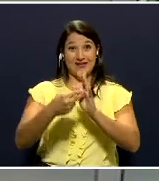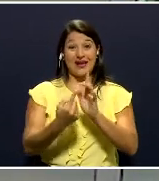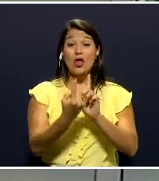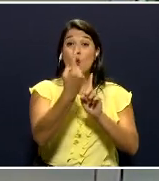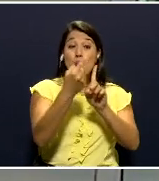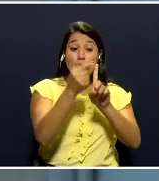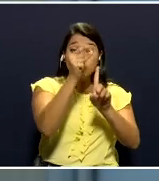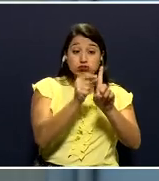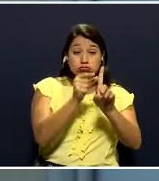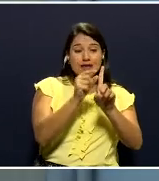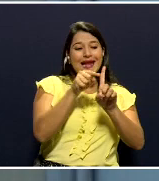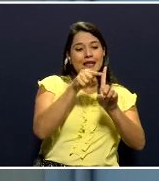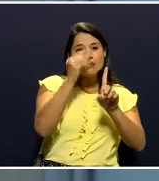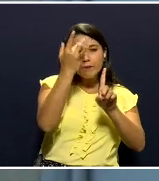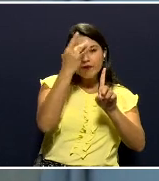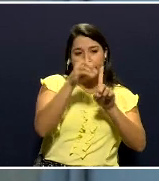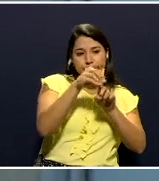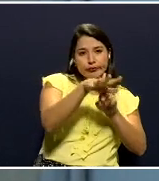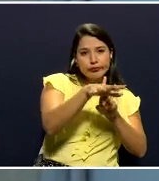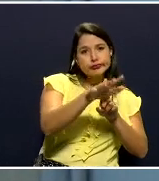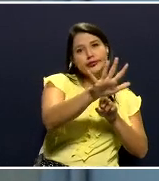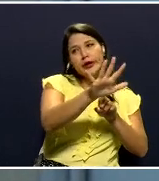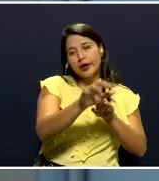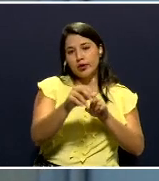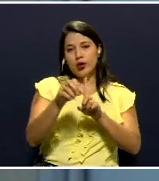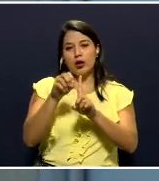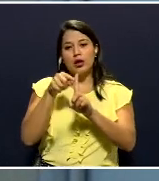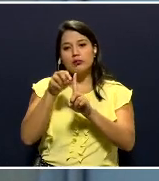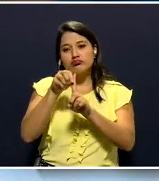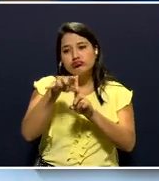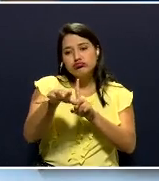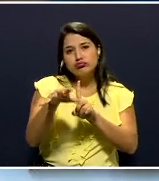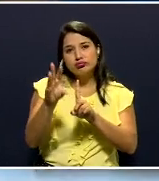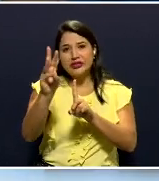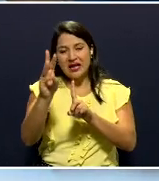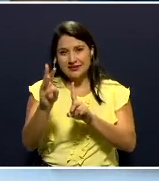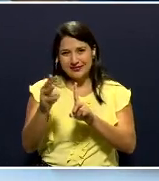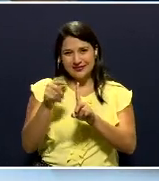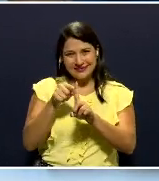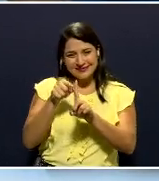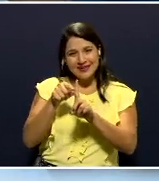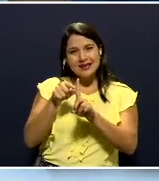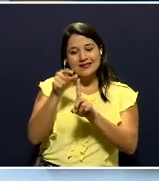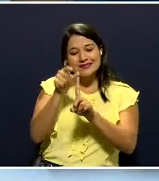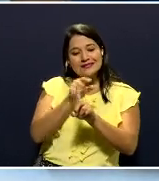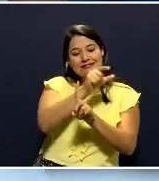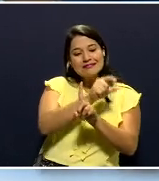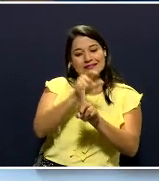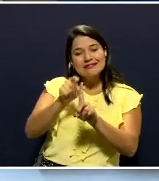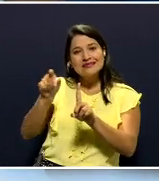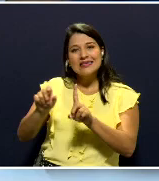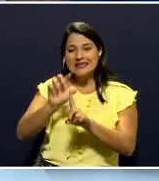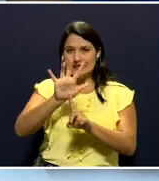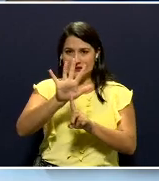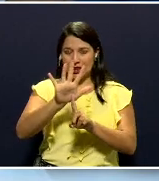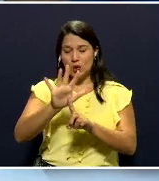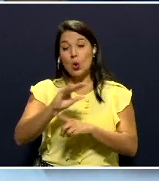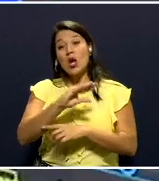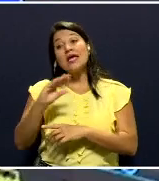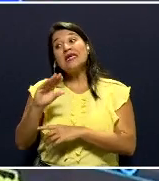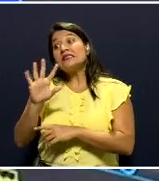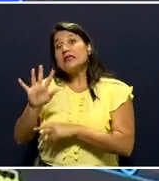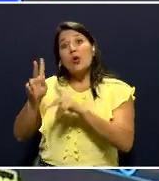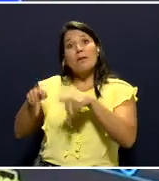extranjeros aislados justamente hoy cumplen 14 días de aislamiento. Ellos serán valorados y dados de alta en las próximas